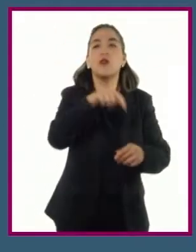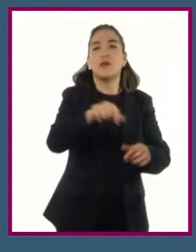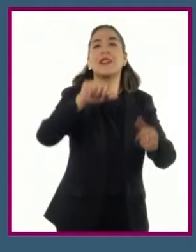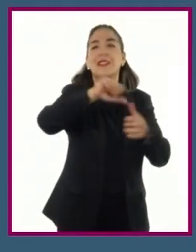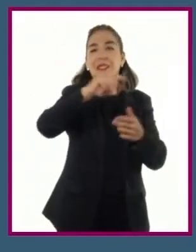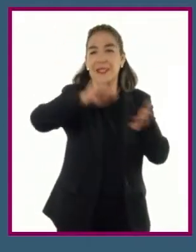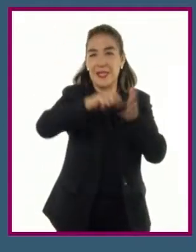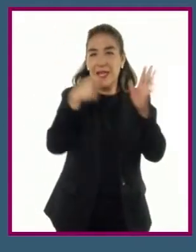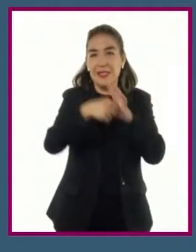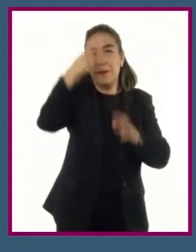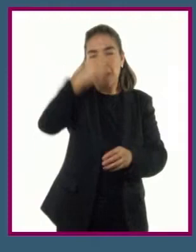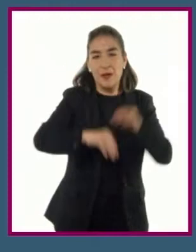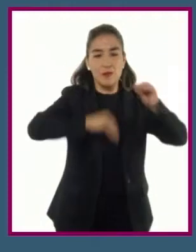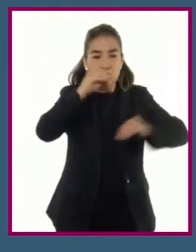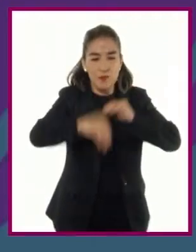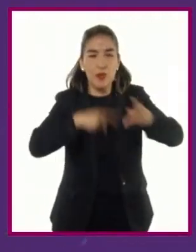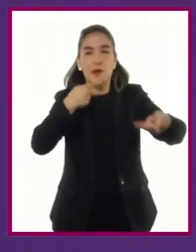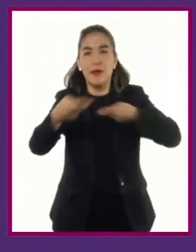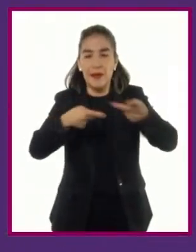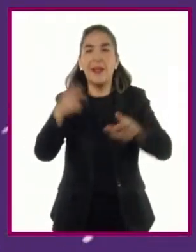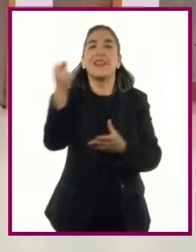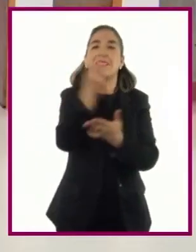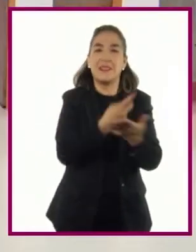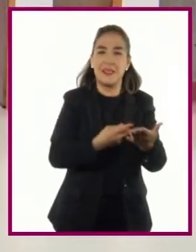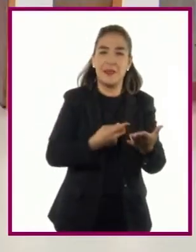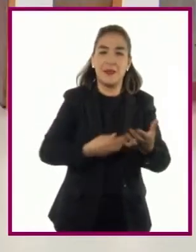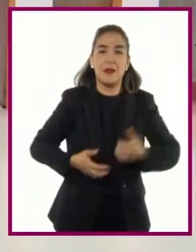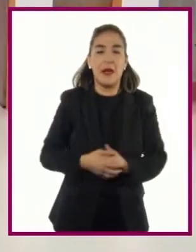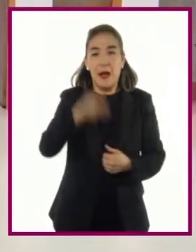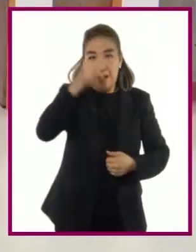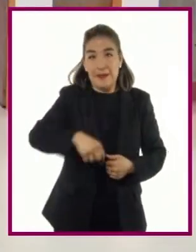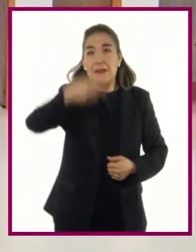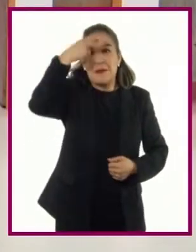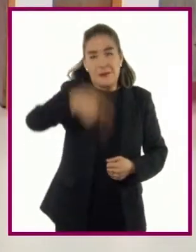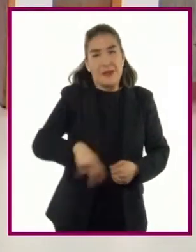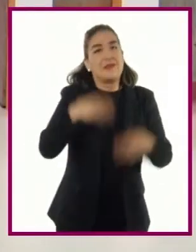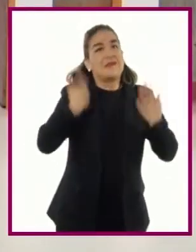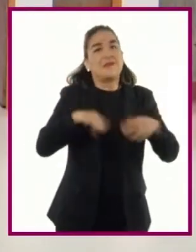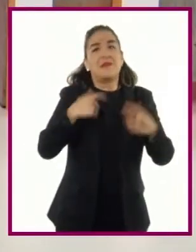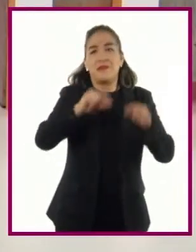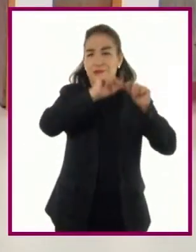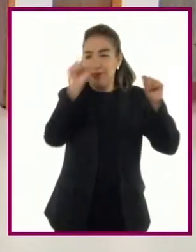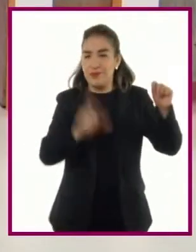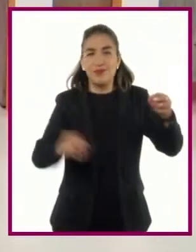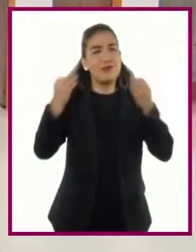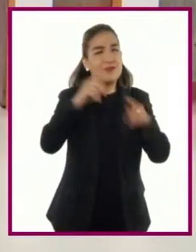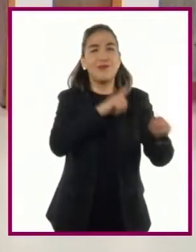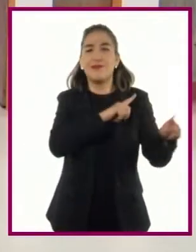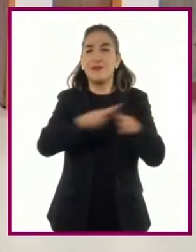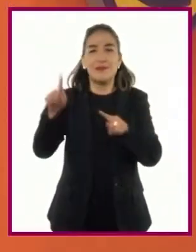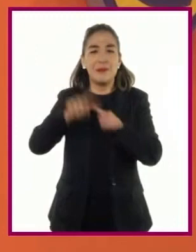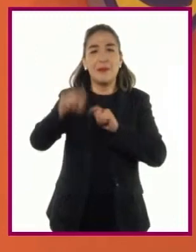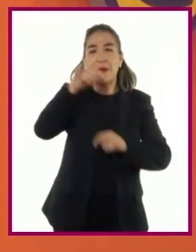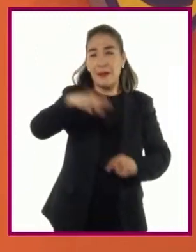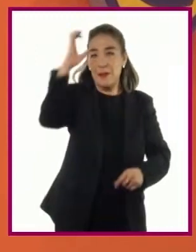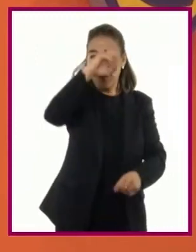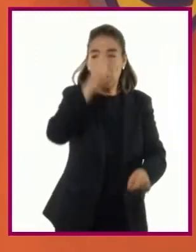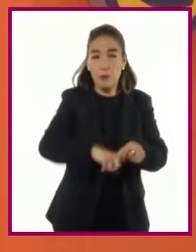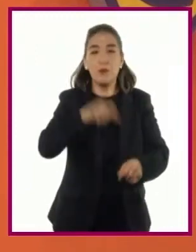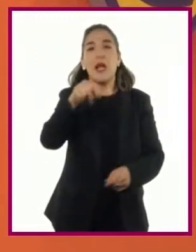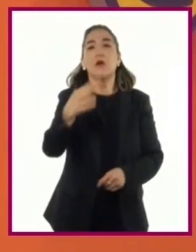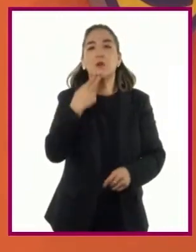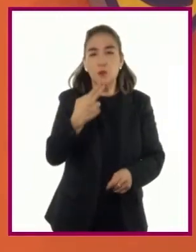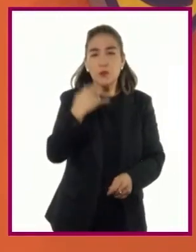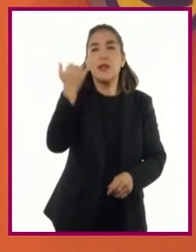de innovación, producción y diseño. México es un país megadiverso en el que la cultura, los usos